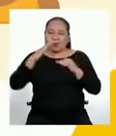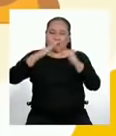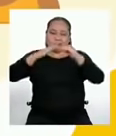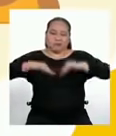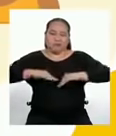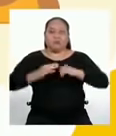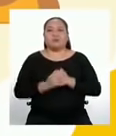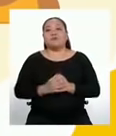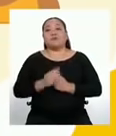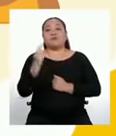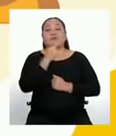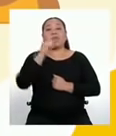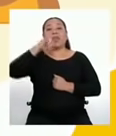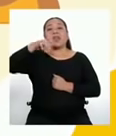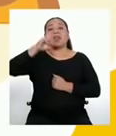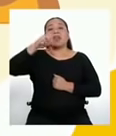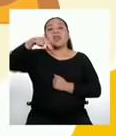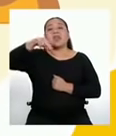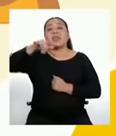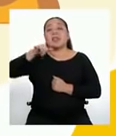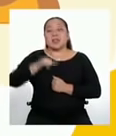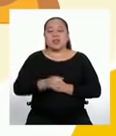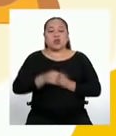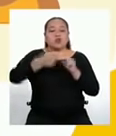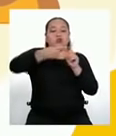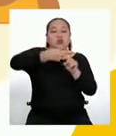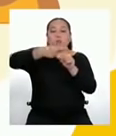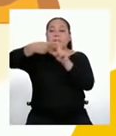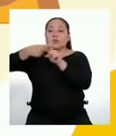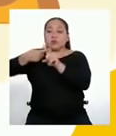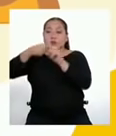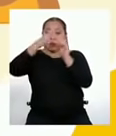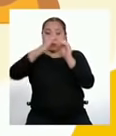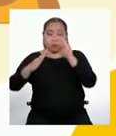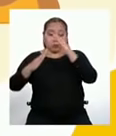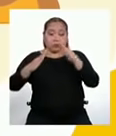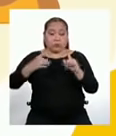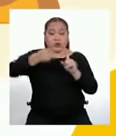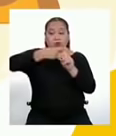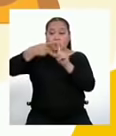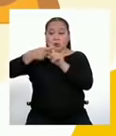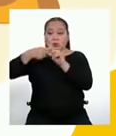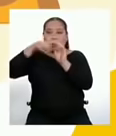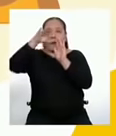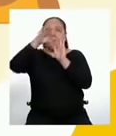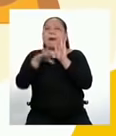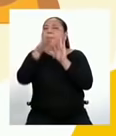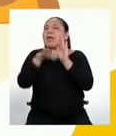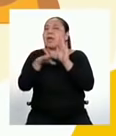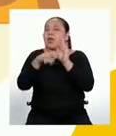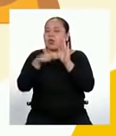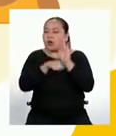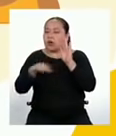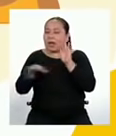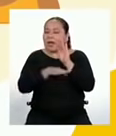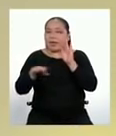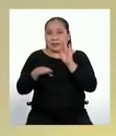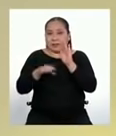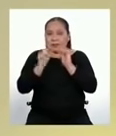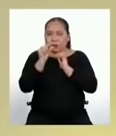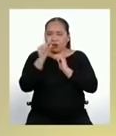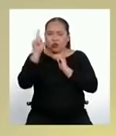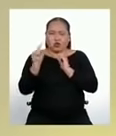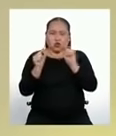Jenny. Ella decía que la suma de las longitudes de 2 lados de un triángulo es menor que la longitud del tercer lado del